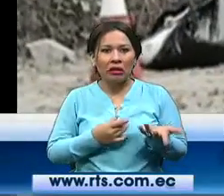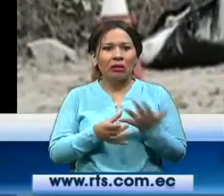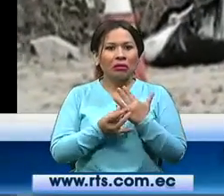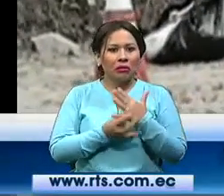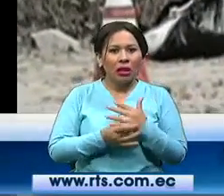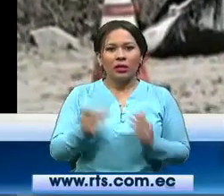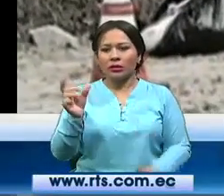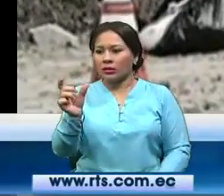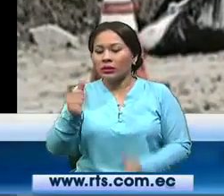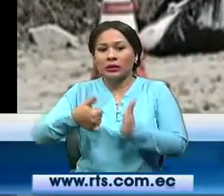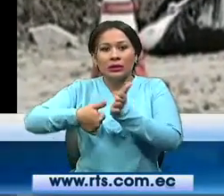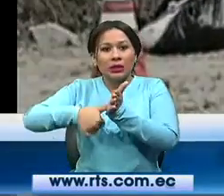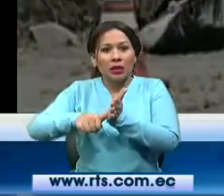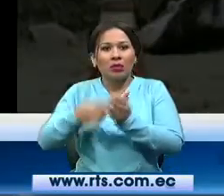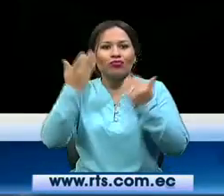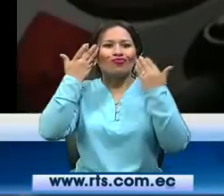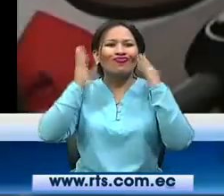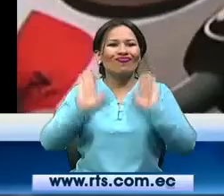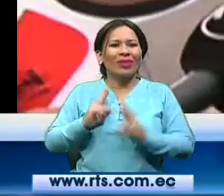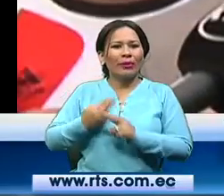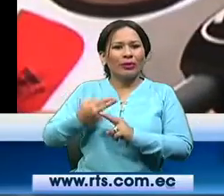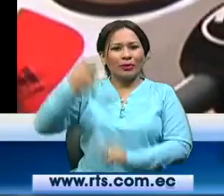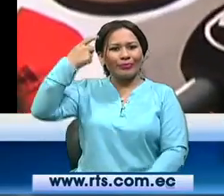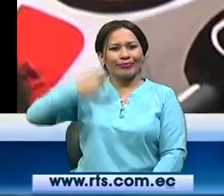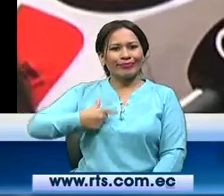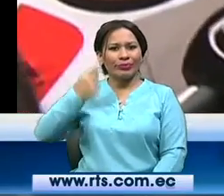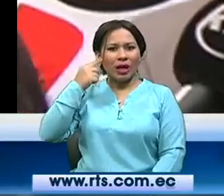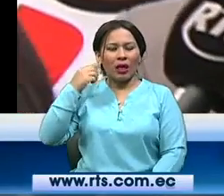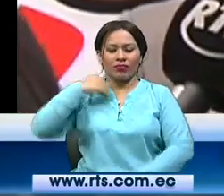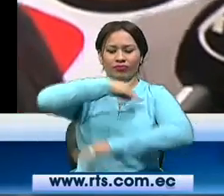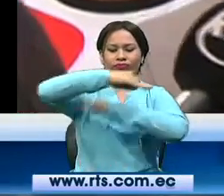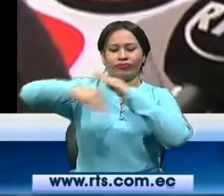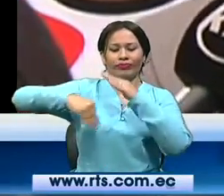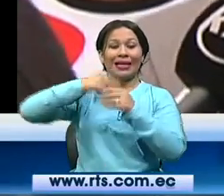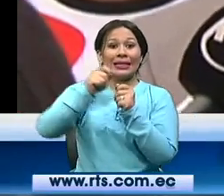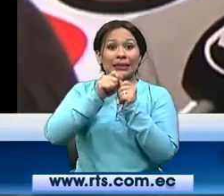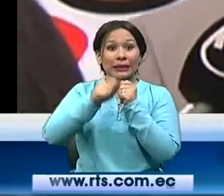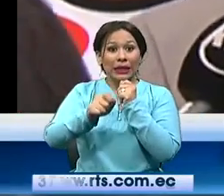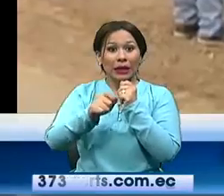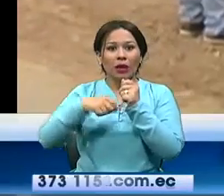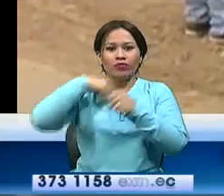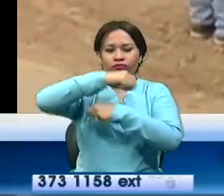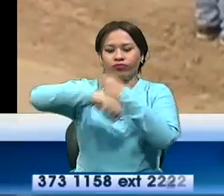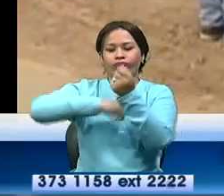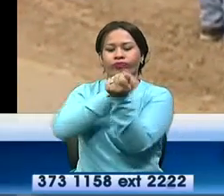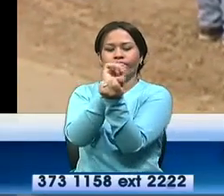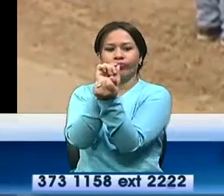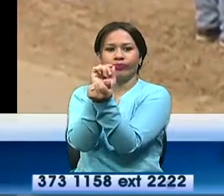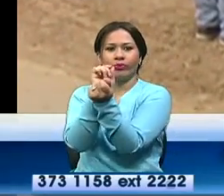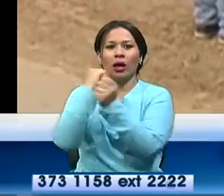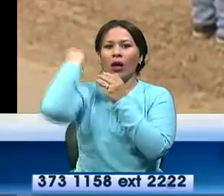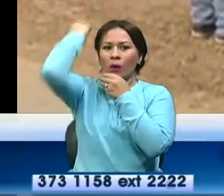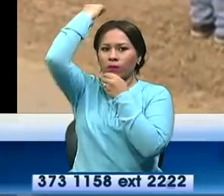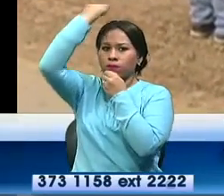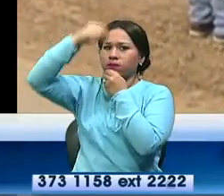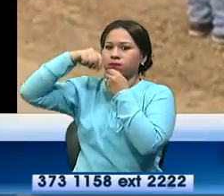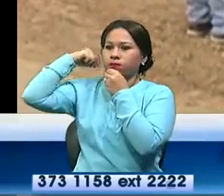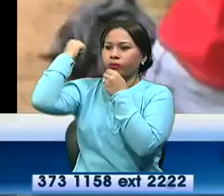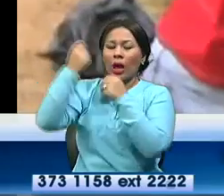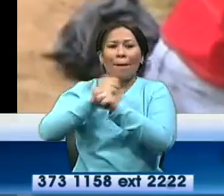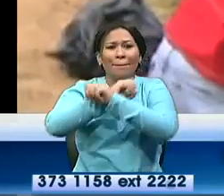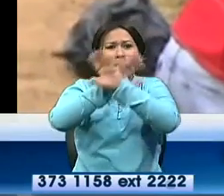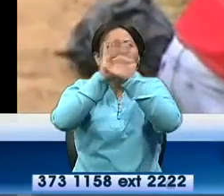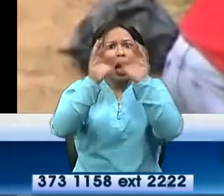documento que permita conocer su identidad. Estaba embalada con cinta, las manos, ¿no? Pues, al parecer la dejaron en horas de la madrugada,